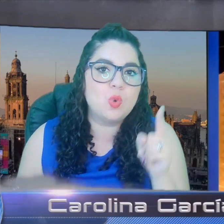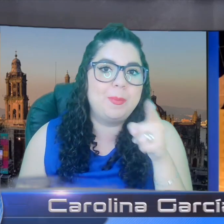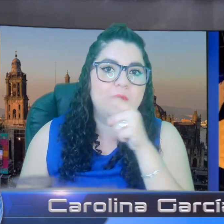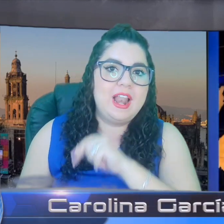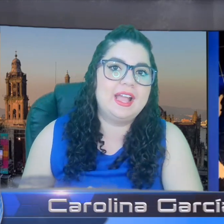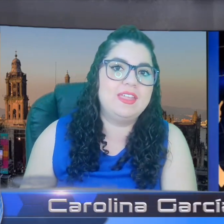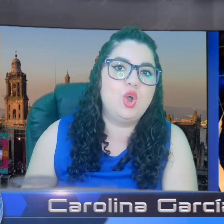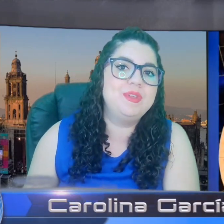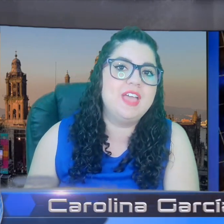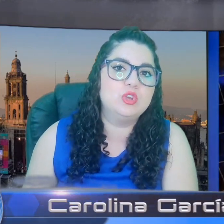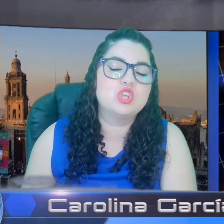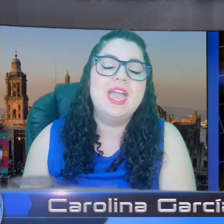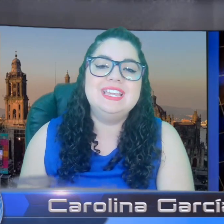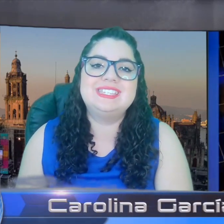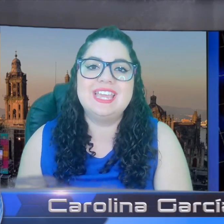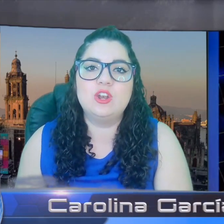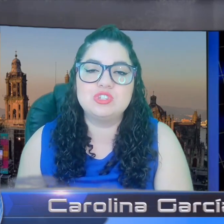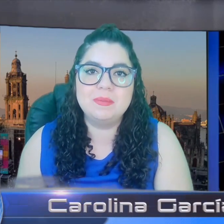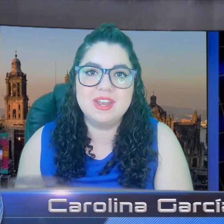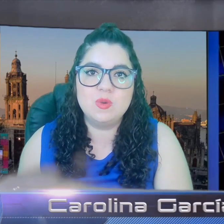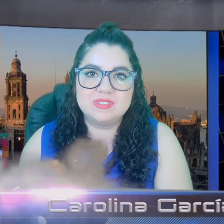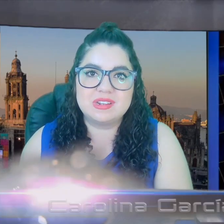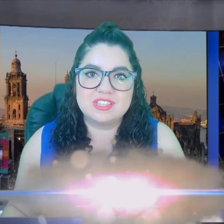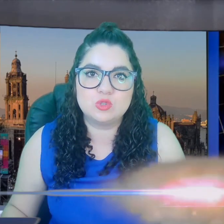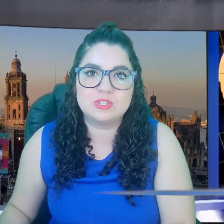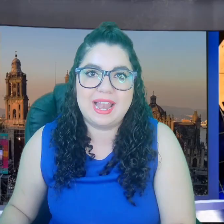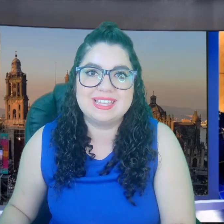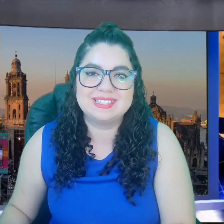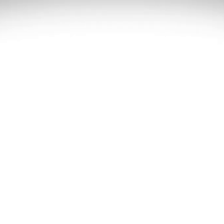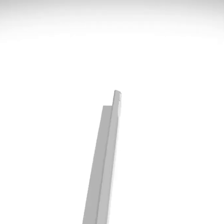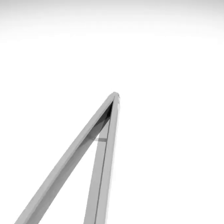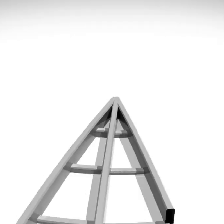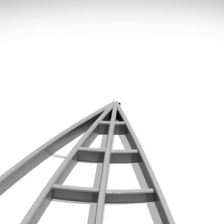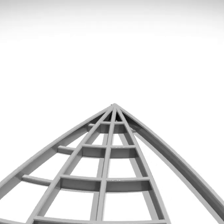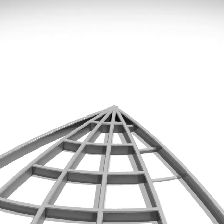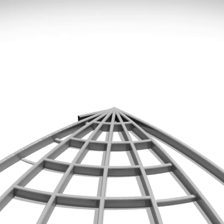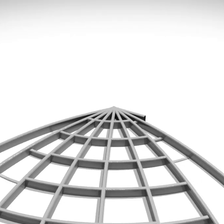déjenos su opinión en la caja de comentarios y síganos también en nuestras redes sociales.